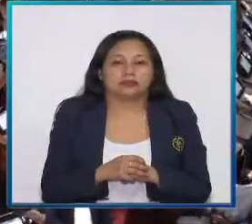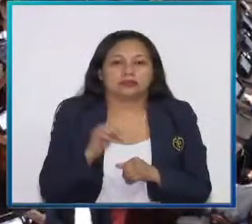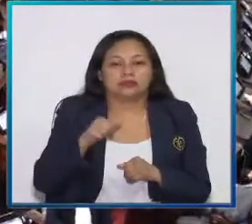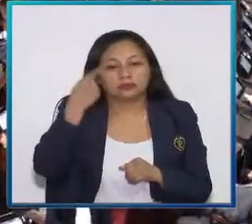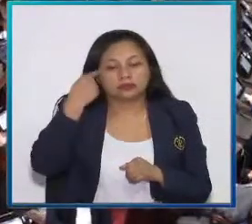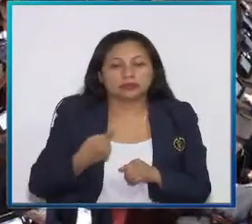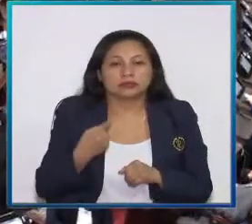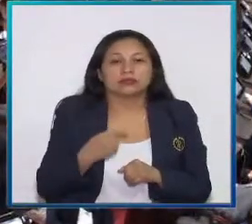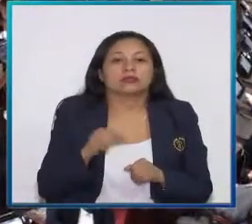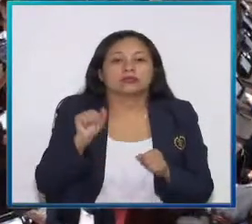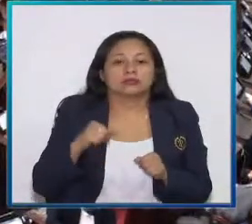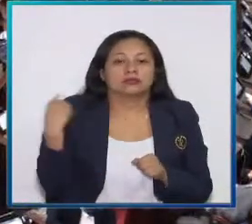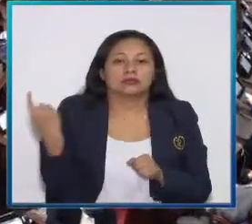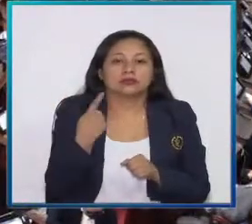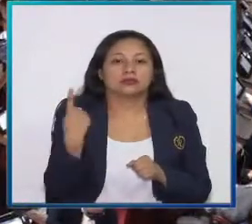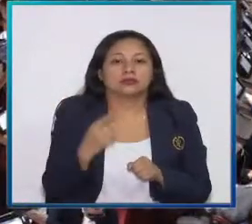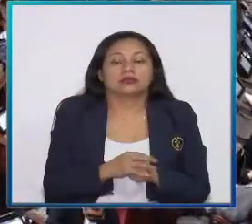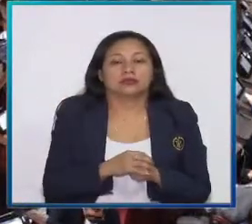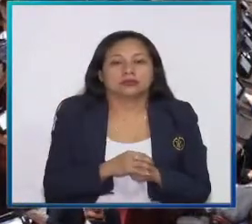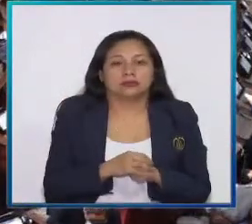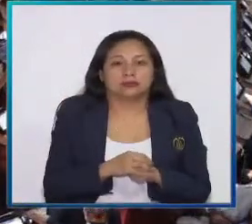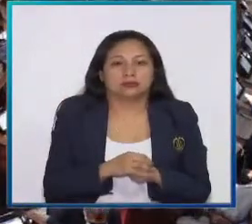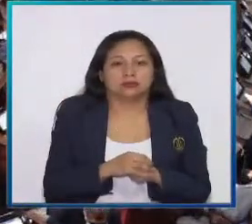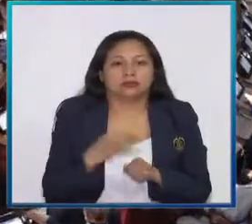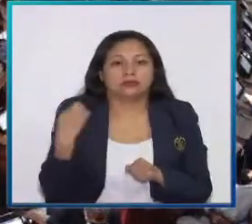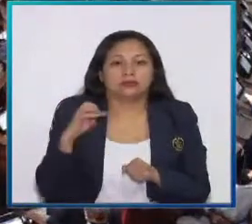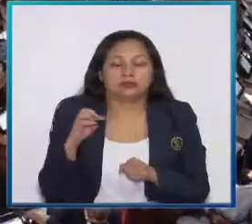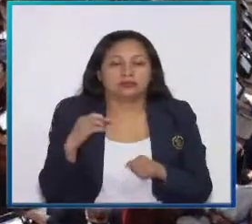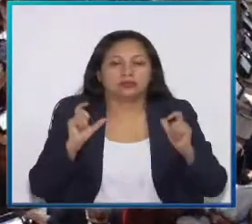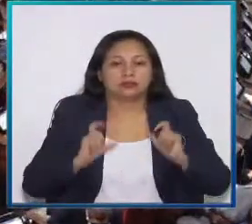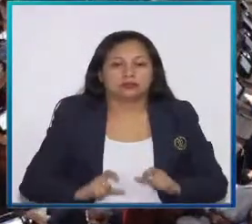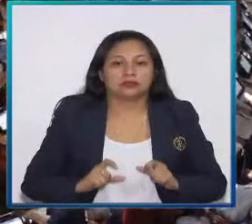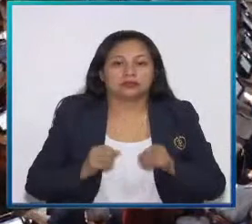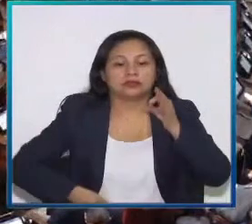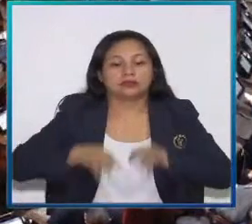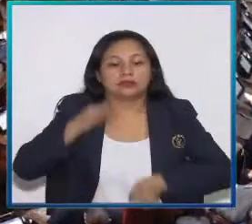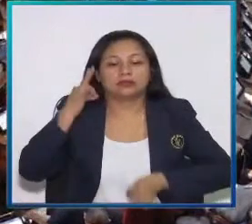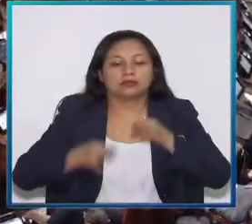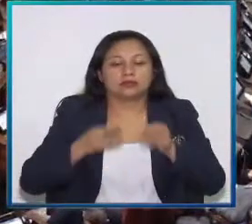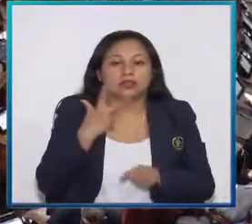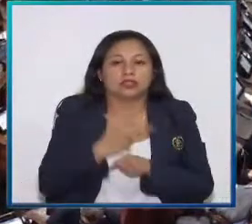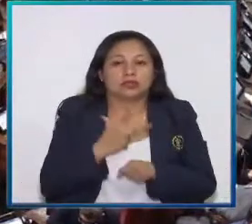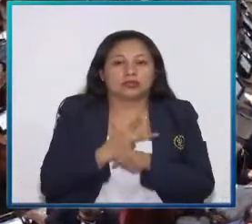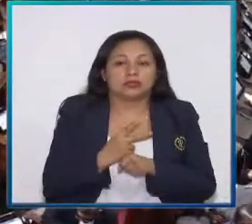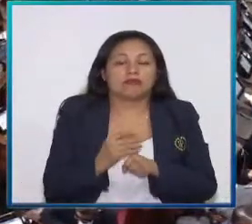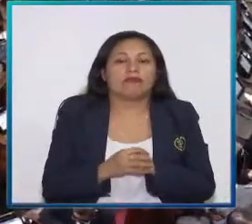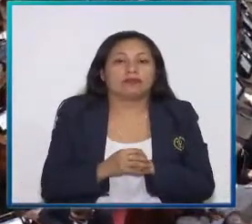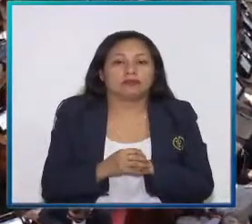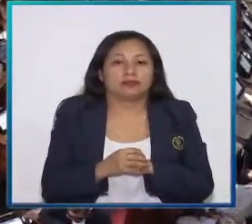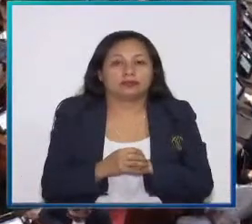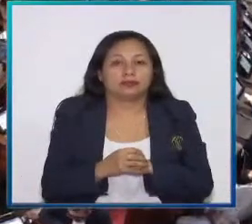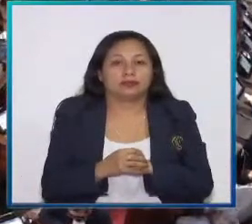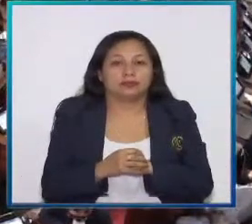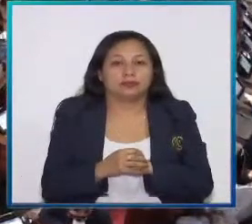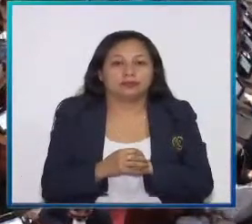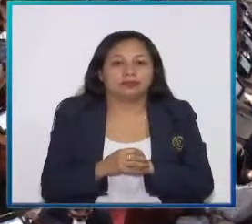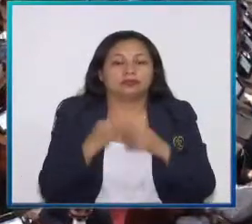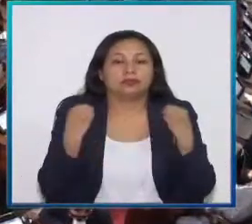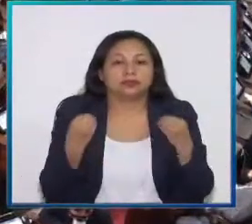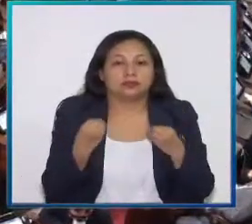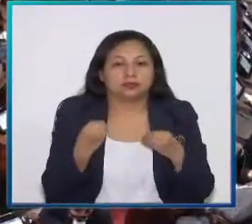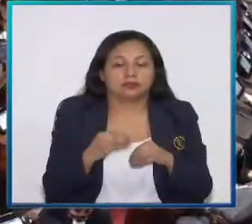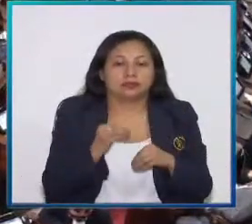Este día es muy importante para la ciudadanía y para la justicia en Guatemala. Por lo